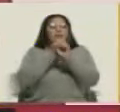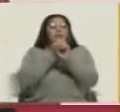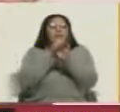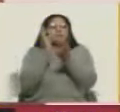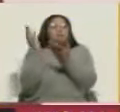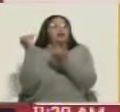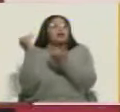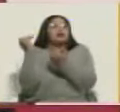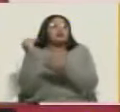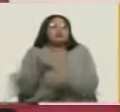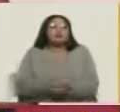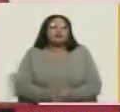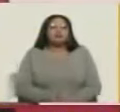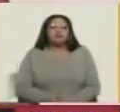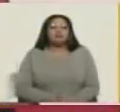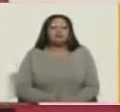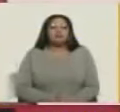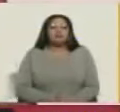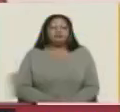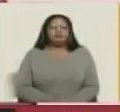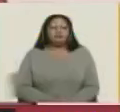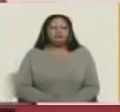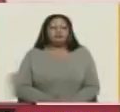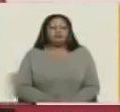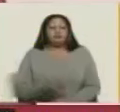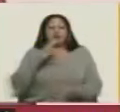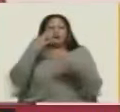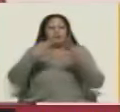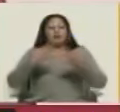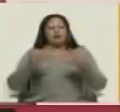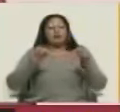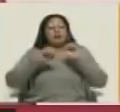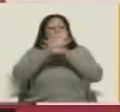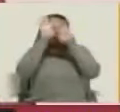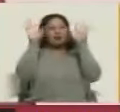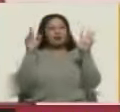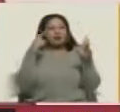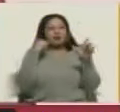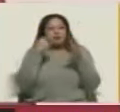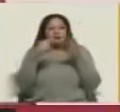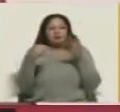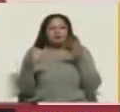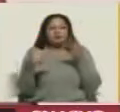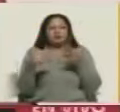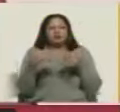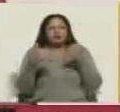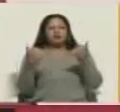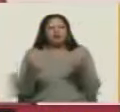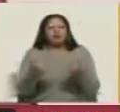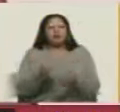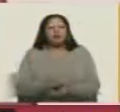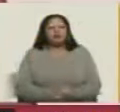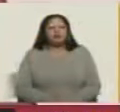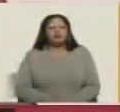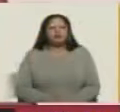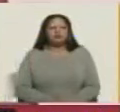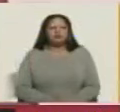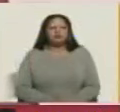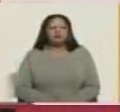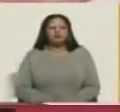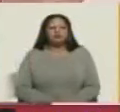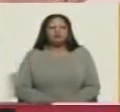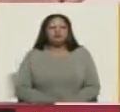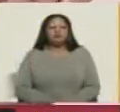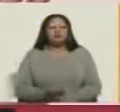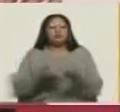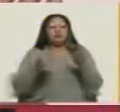ficticia puede tenerlo. Pero la verdad es clara. Los hechos son irrefutables, tercos son los hechos. No